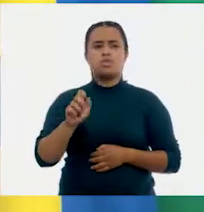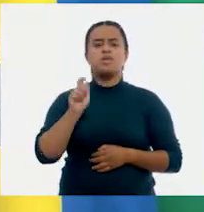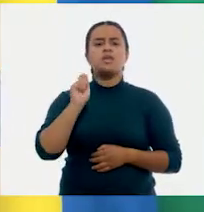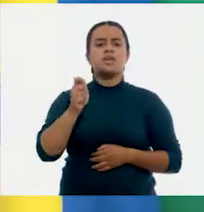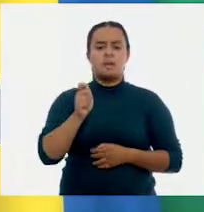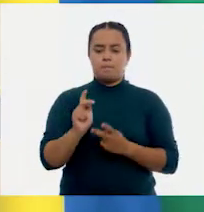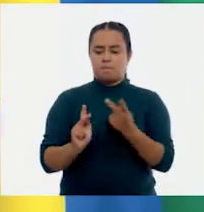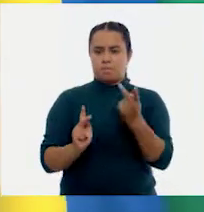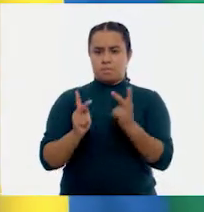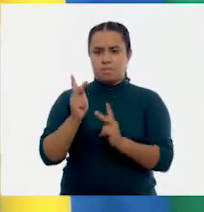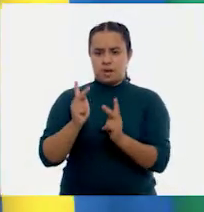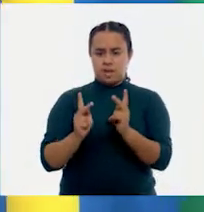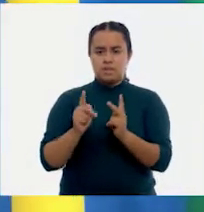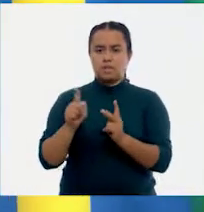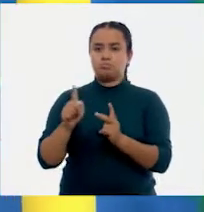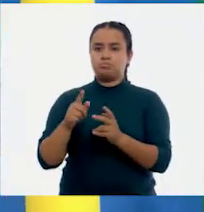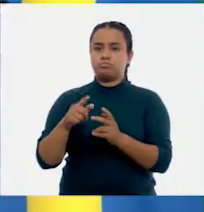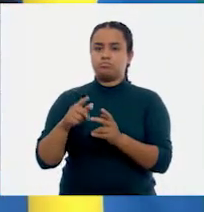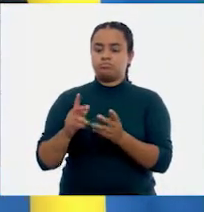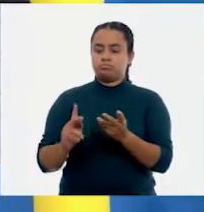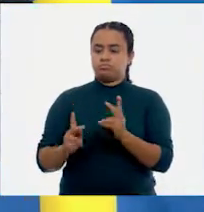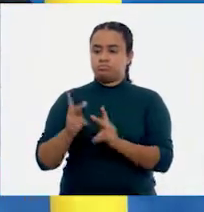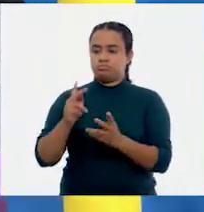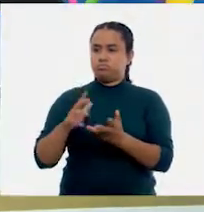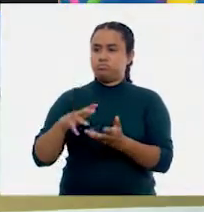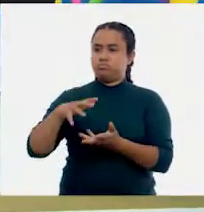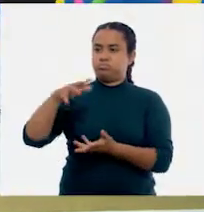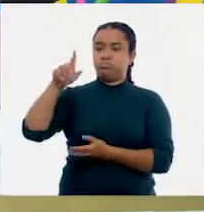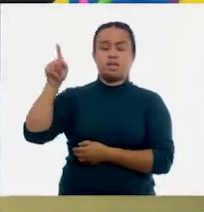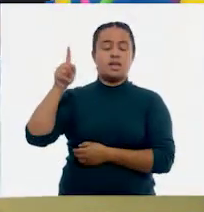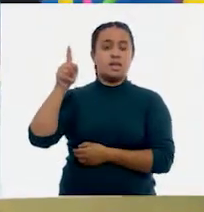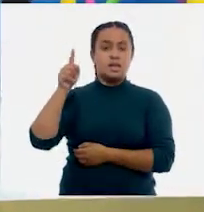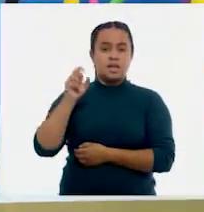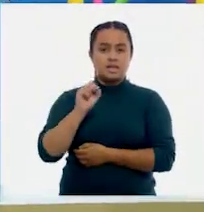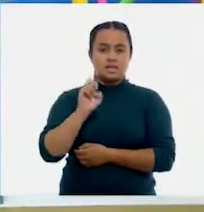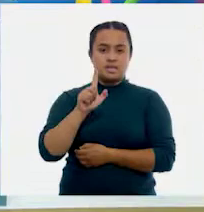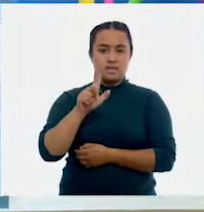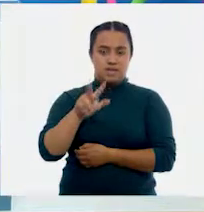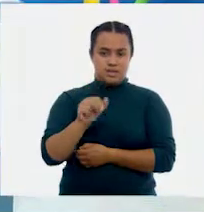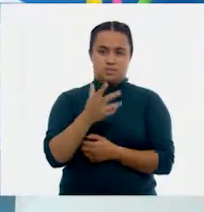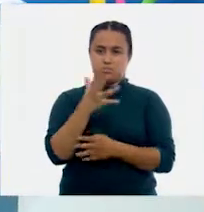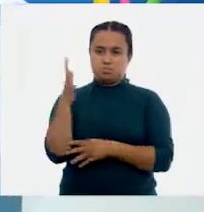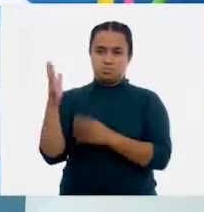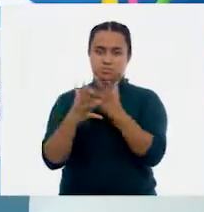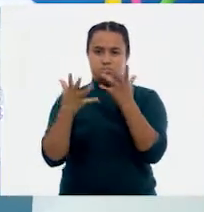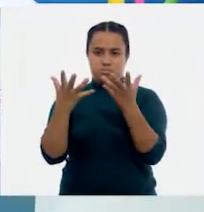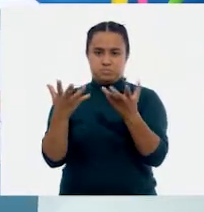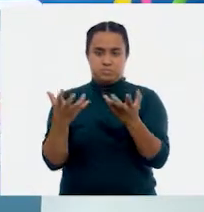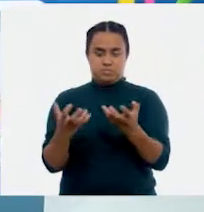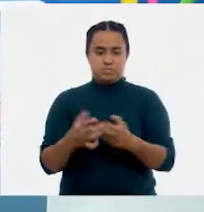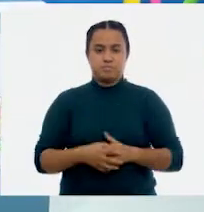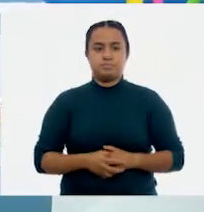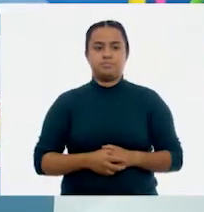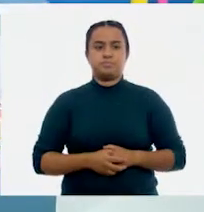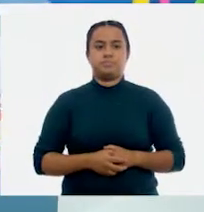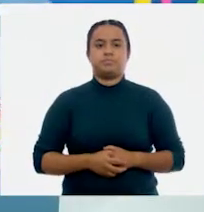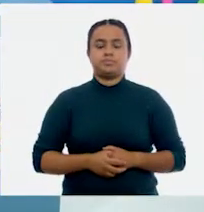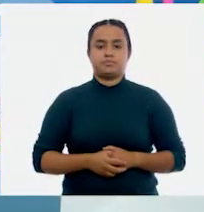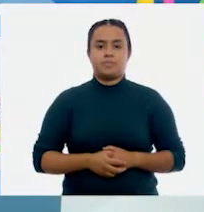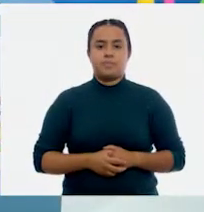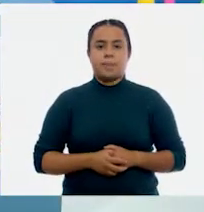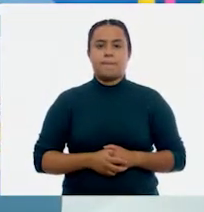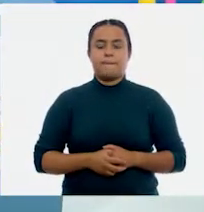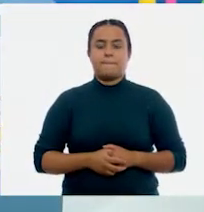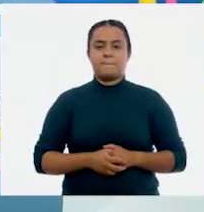una planta que crece en la selva. ¿Sale? Muy bien. Son los zapotes, los chicos zapotes